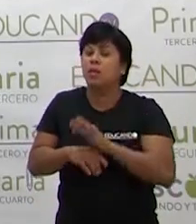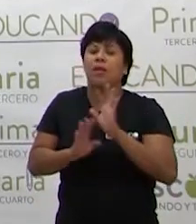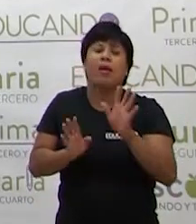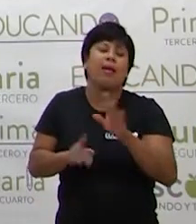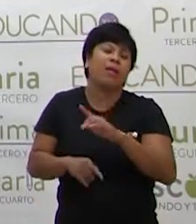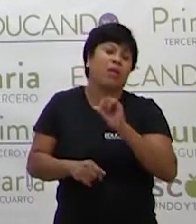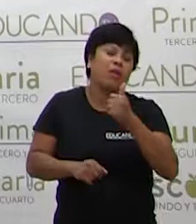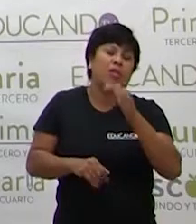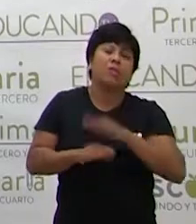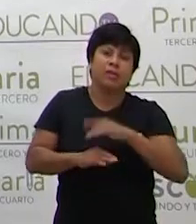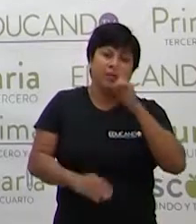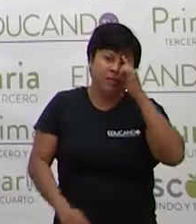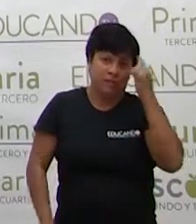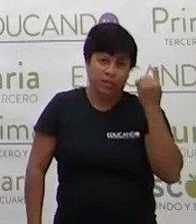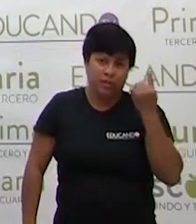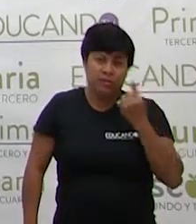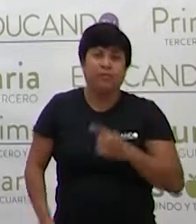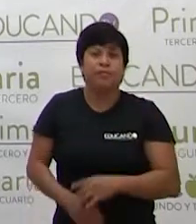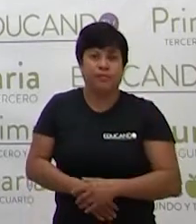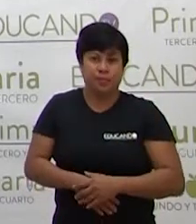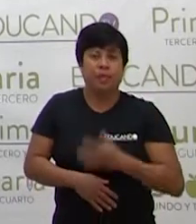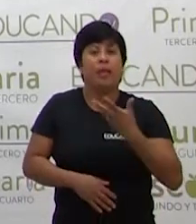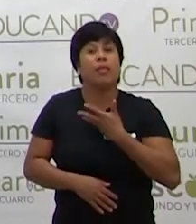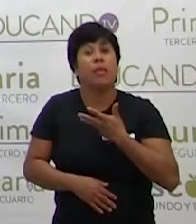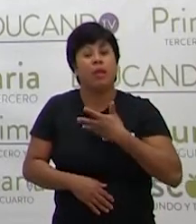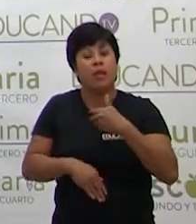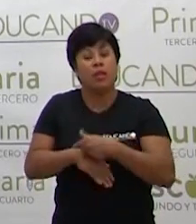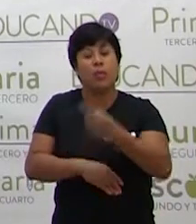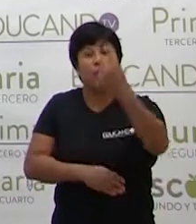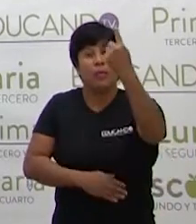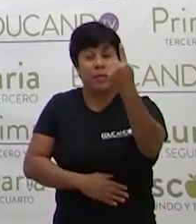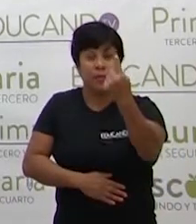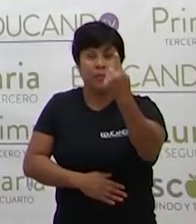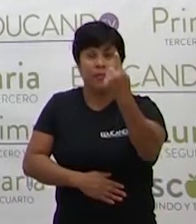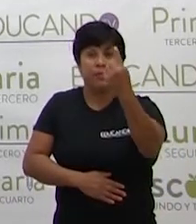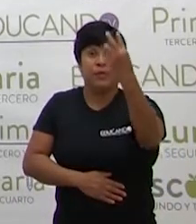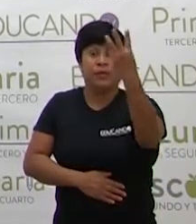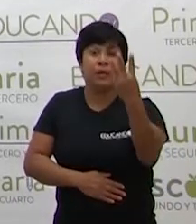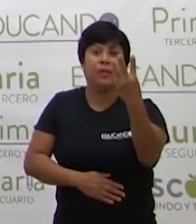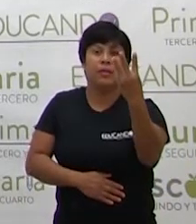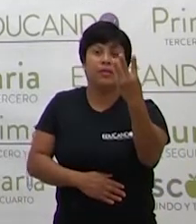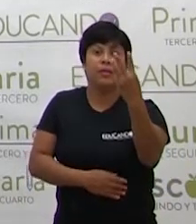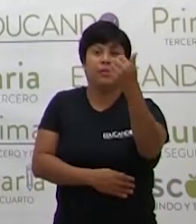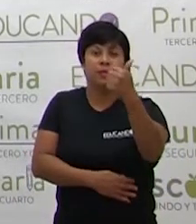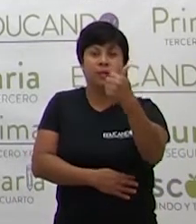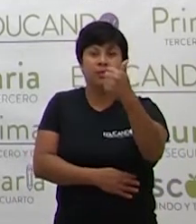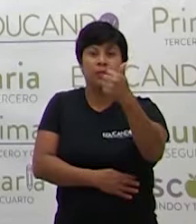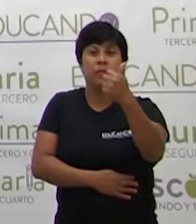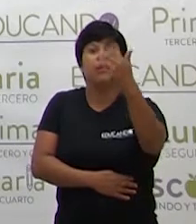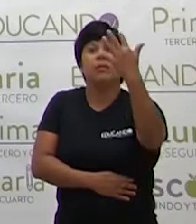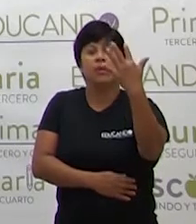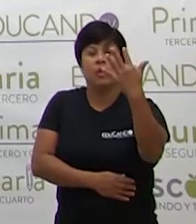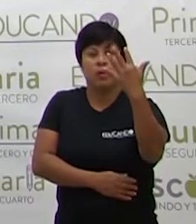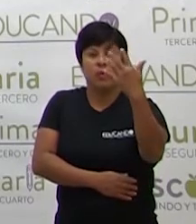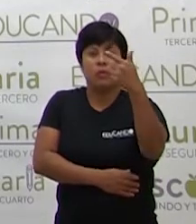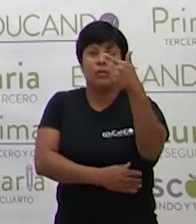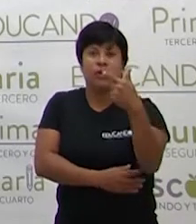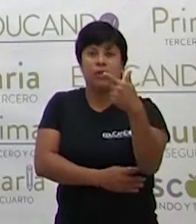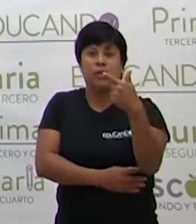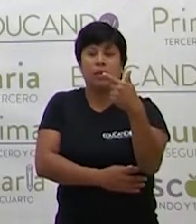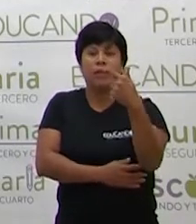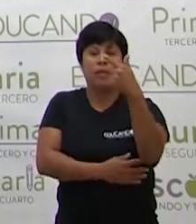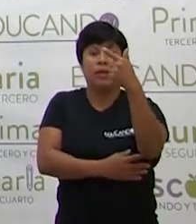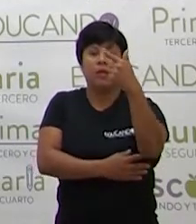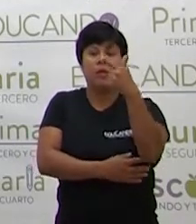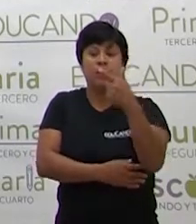es muy fácil. Tengo el número 1, 3, 6, 5, 7